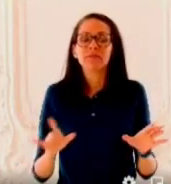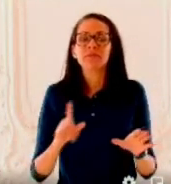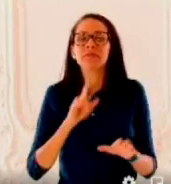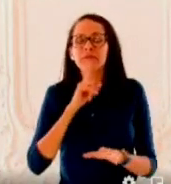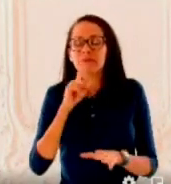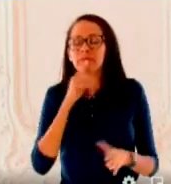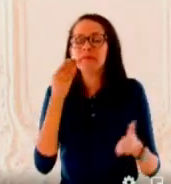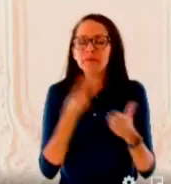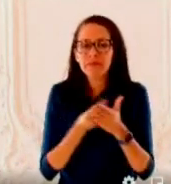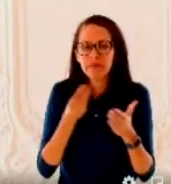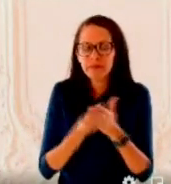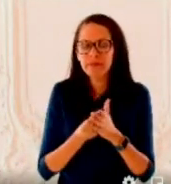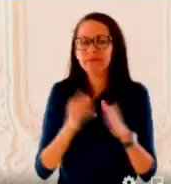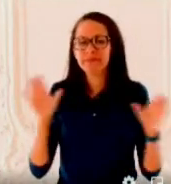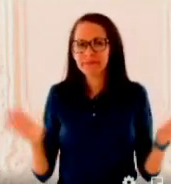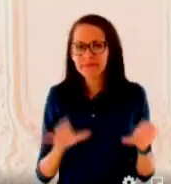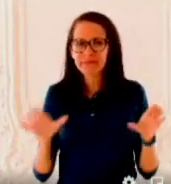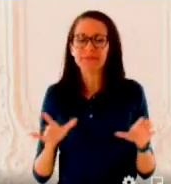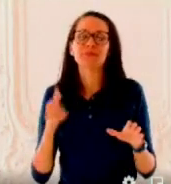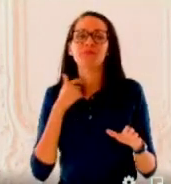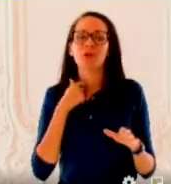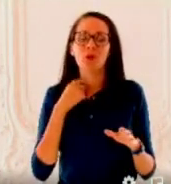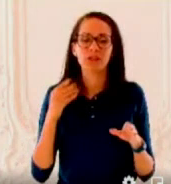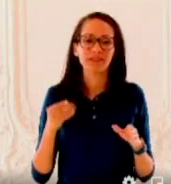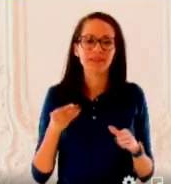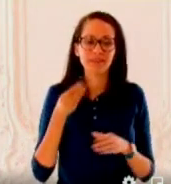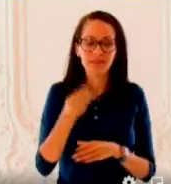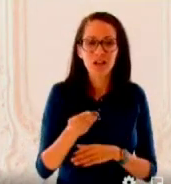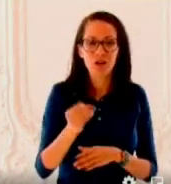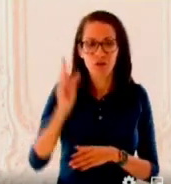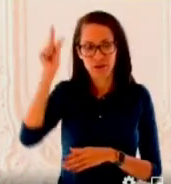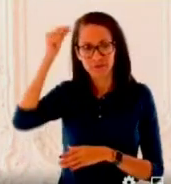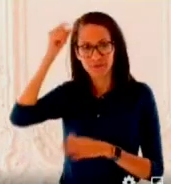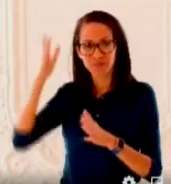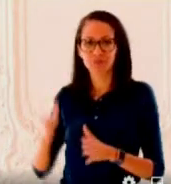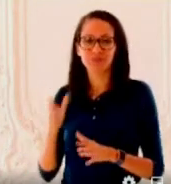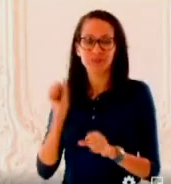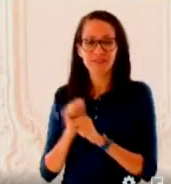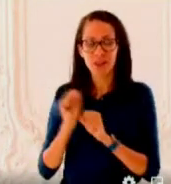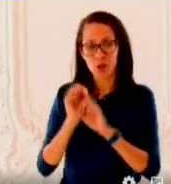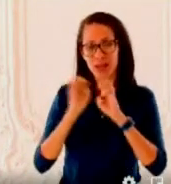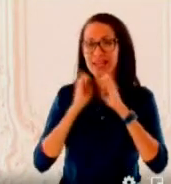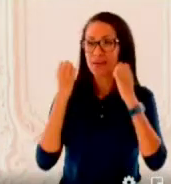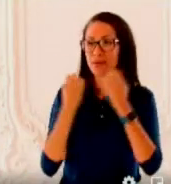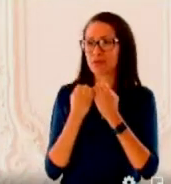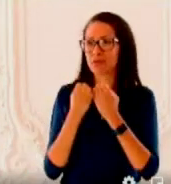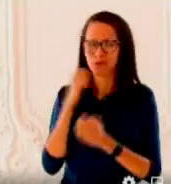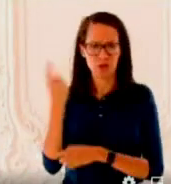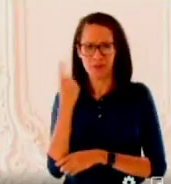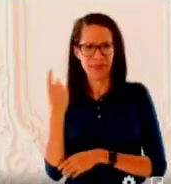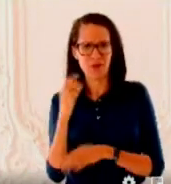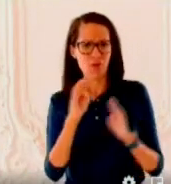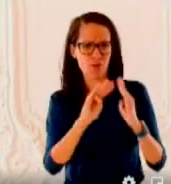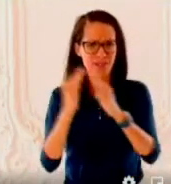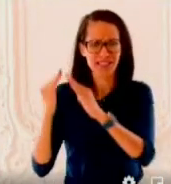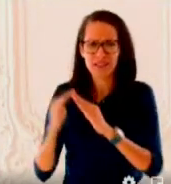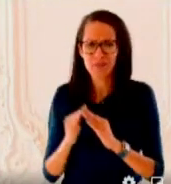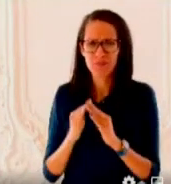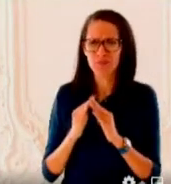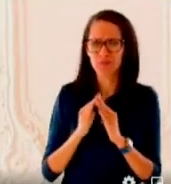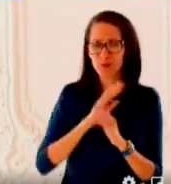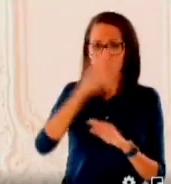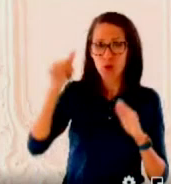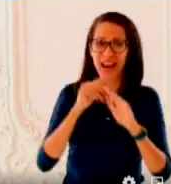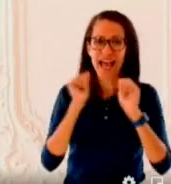dinero se mueva donde tiene que llegar conforme a las prioridades del señor gobernador y trabajando en equipo, no solamente con los municipios, con el resto de las